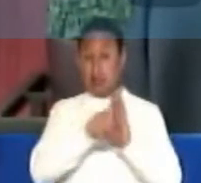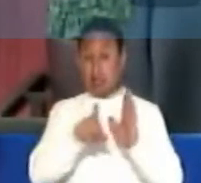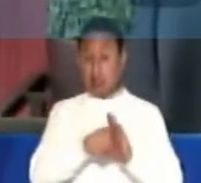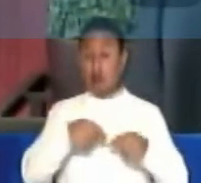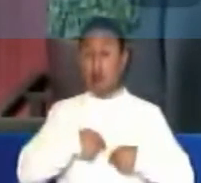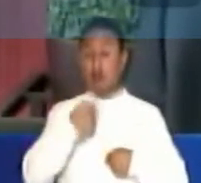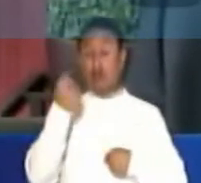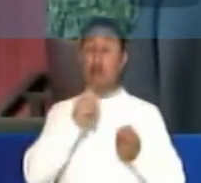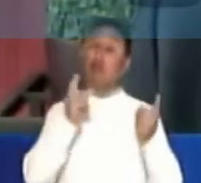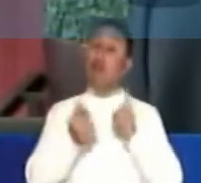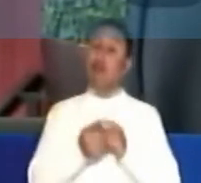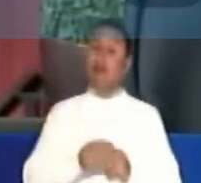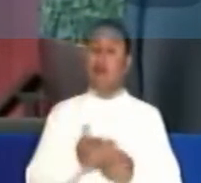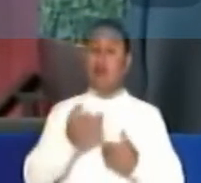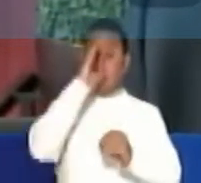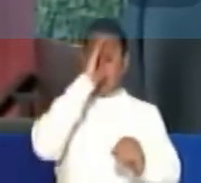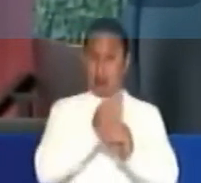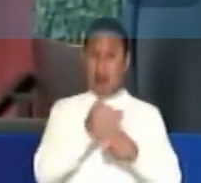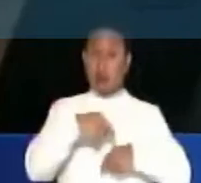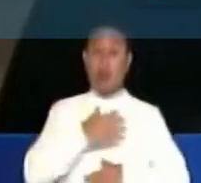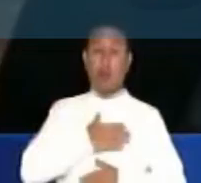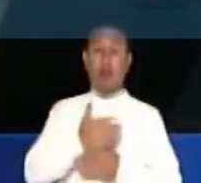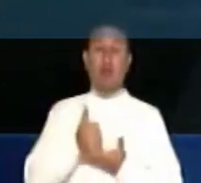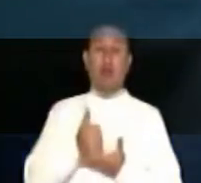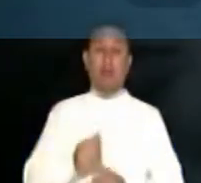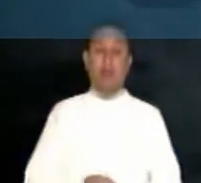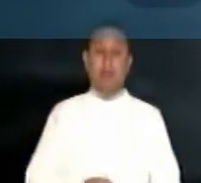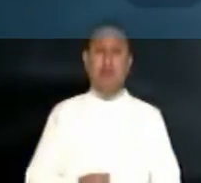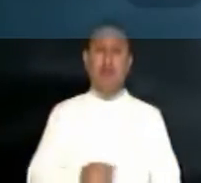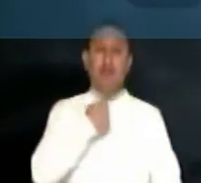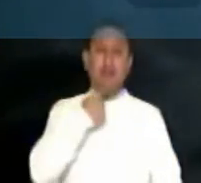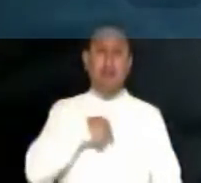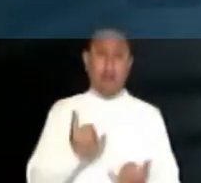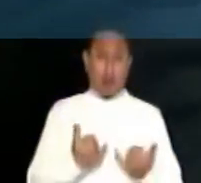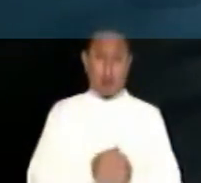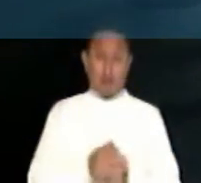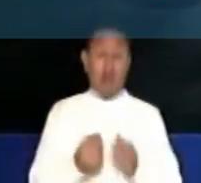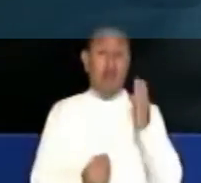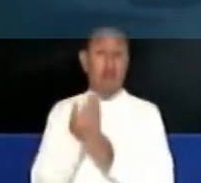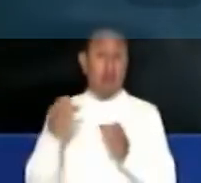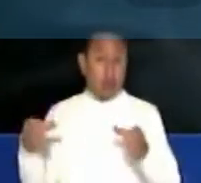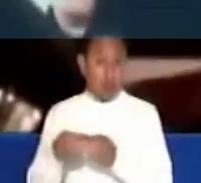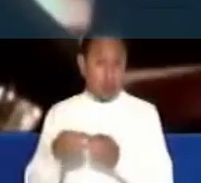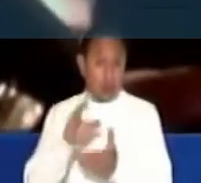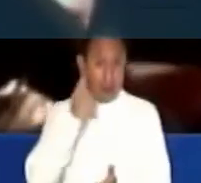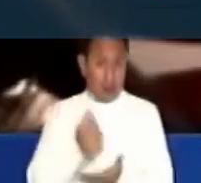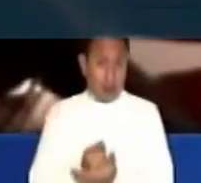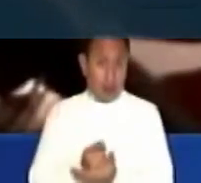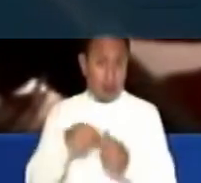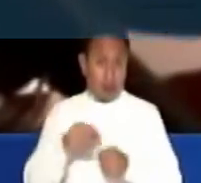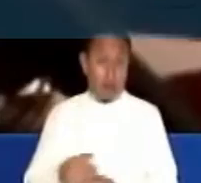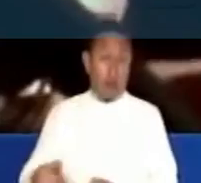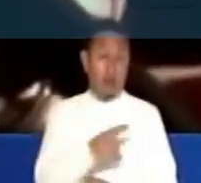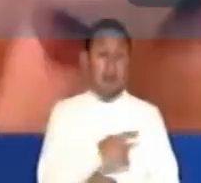dan con el único objetivo de obtener beneficios particulares. Le apuestan a que el fin sería la creación de una comisión de la verdad que pueda limpiar